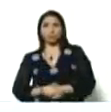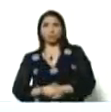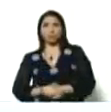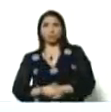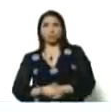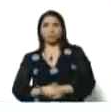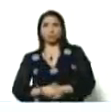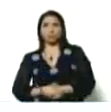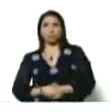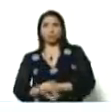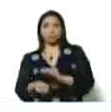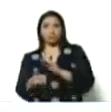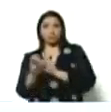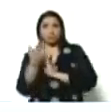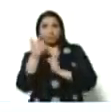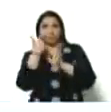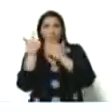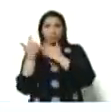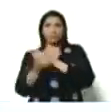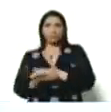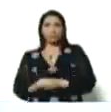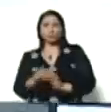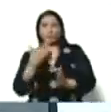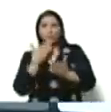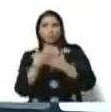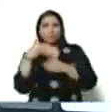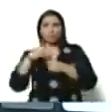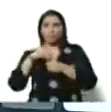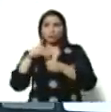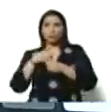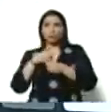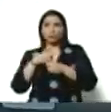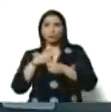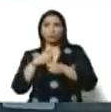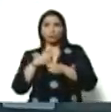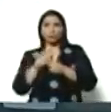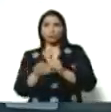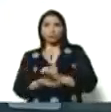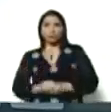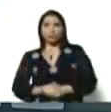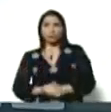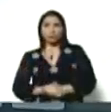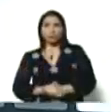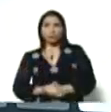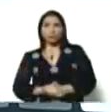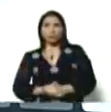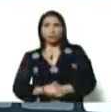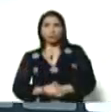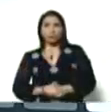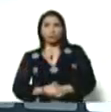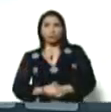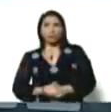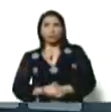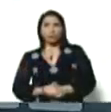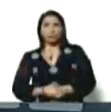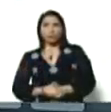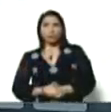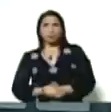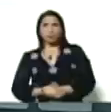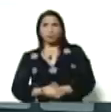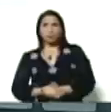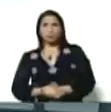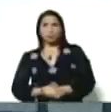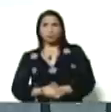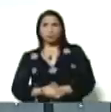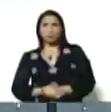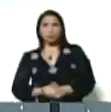y le aparece, le piden sus datos, lo coloca, Jorge Rodríguez,